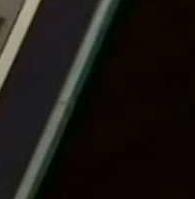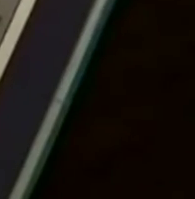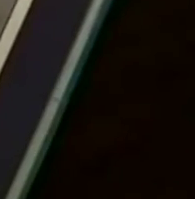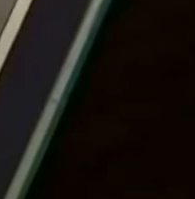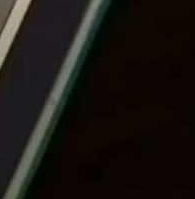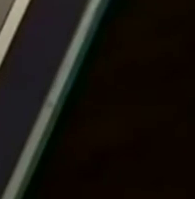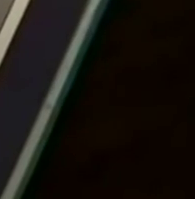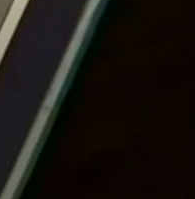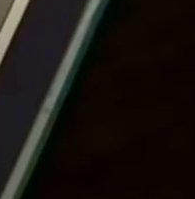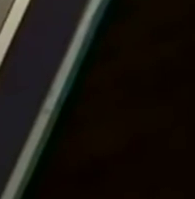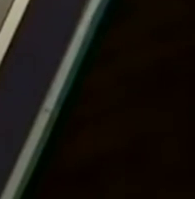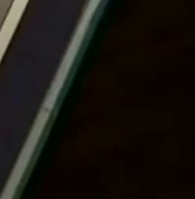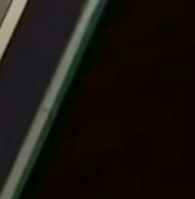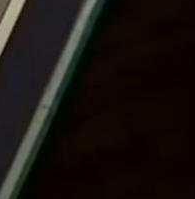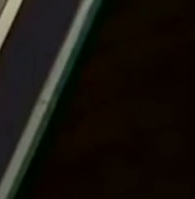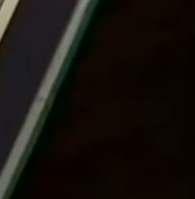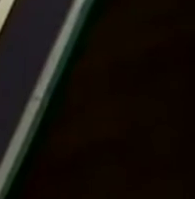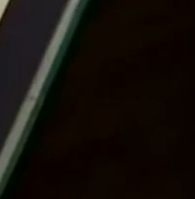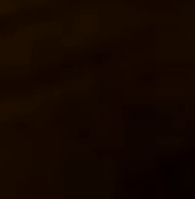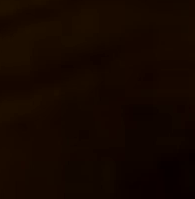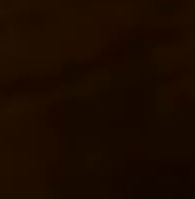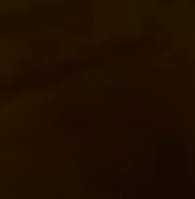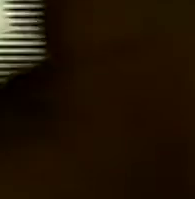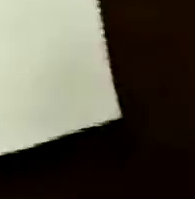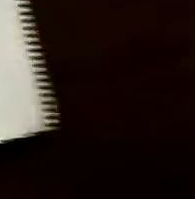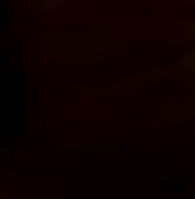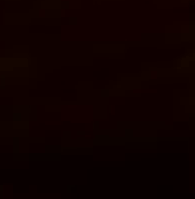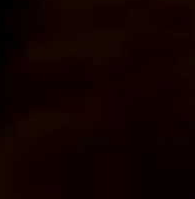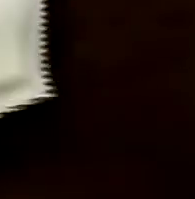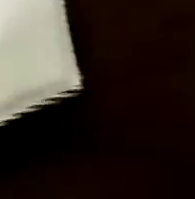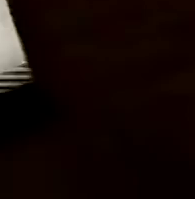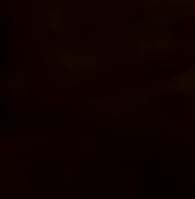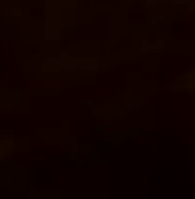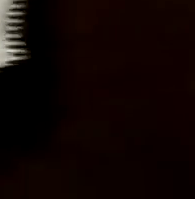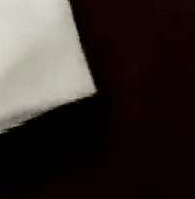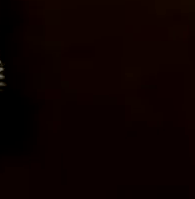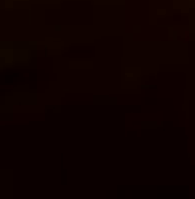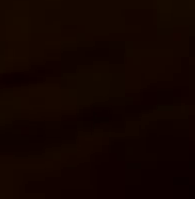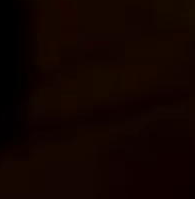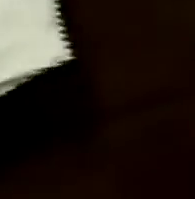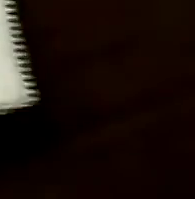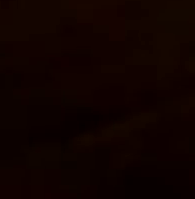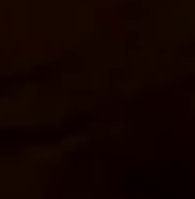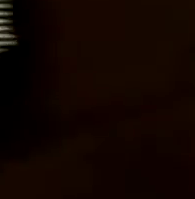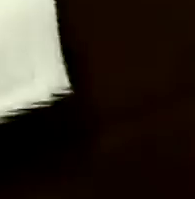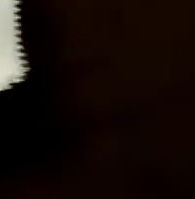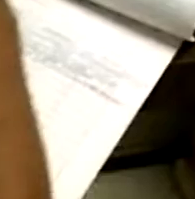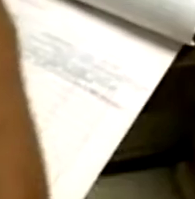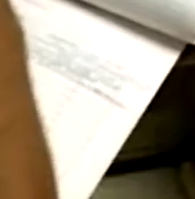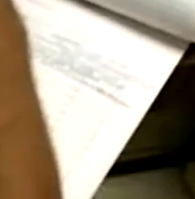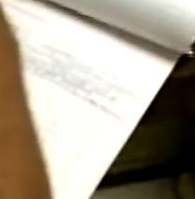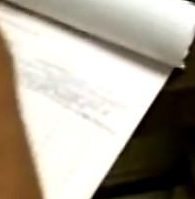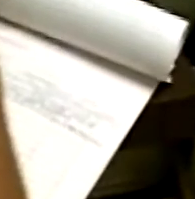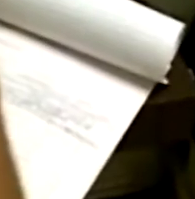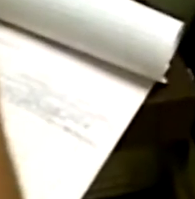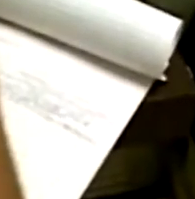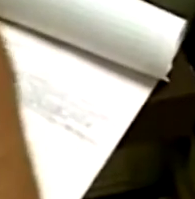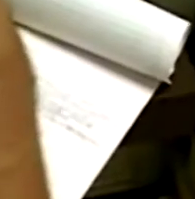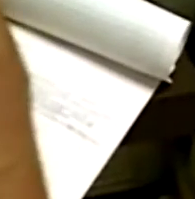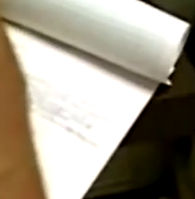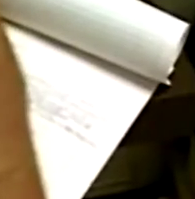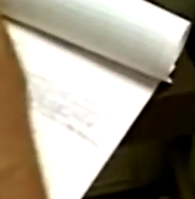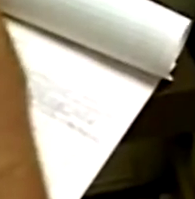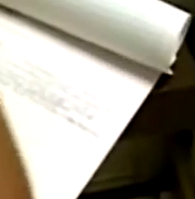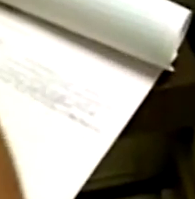estas vacunas se realizará con todas las medidas para evitar riesgos de contagio y se convierte en una inversión millonaria